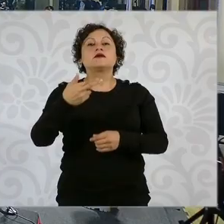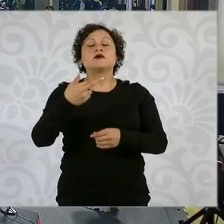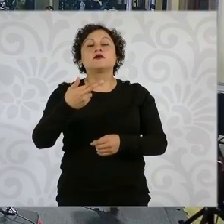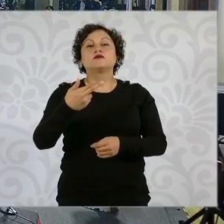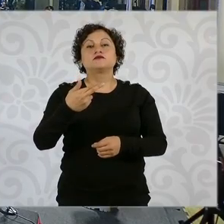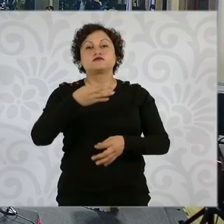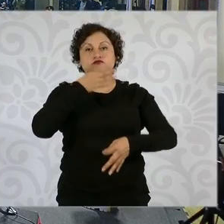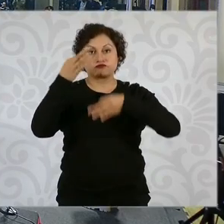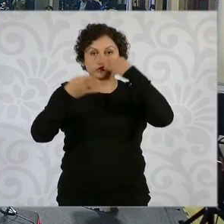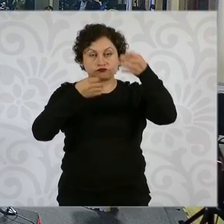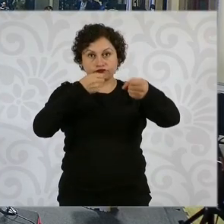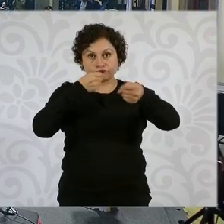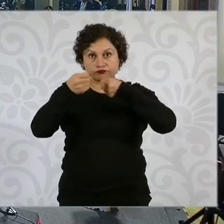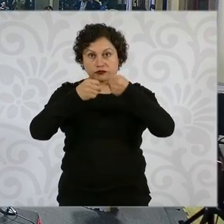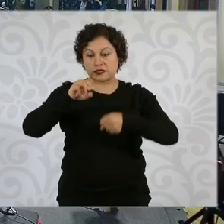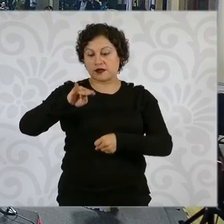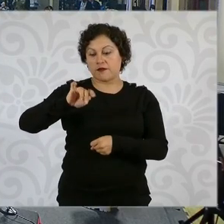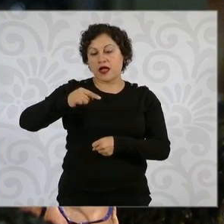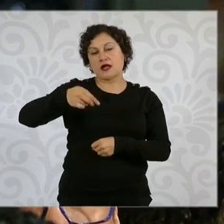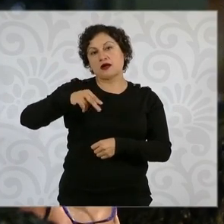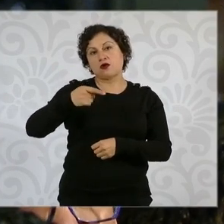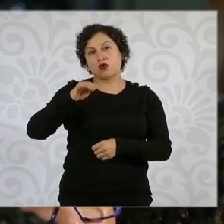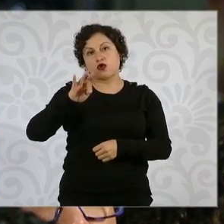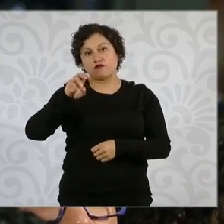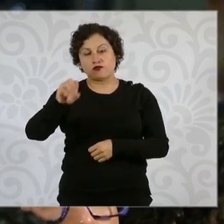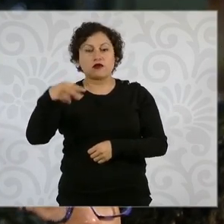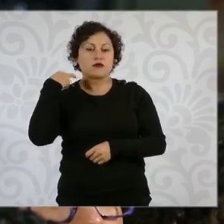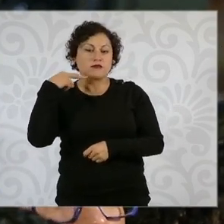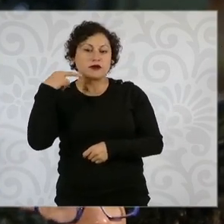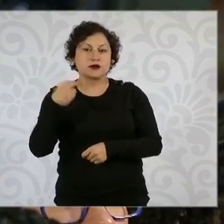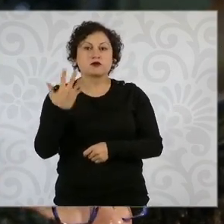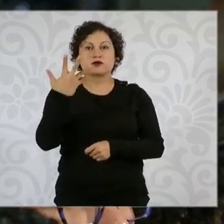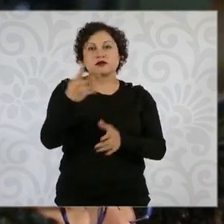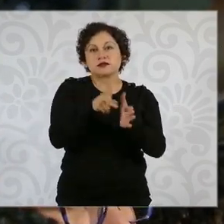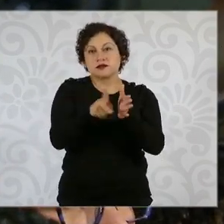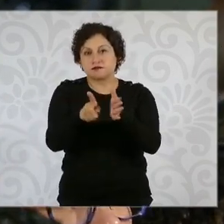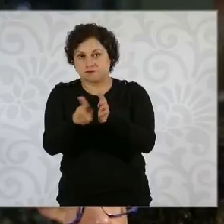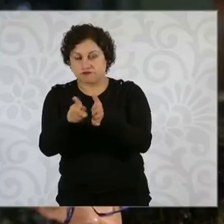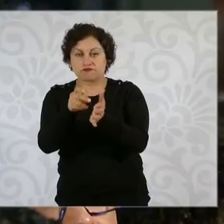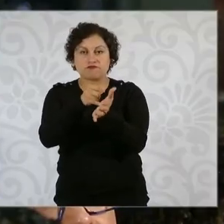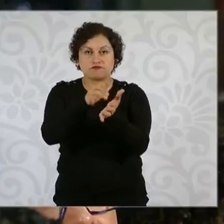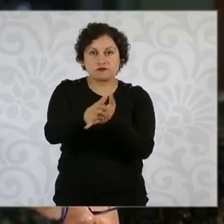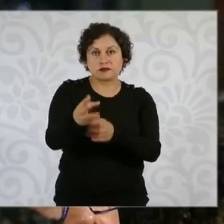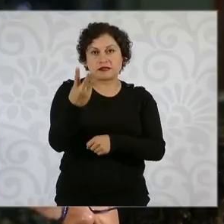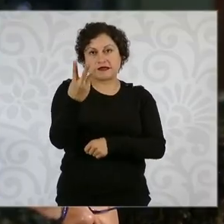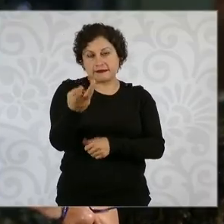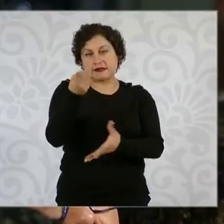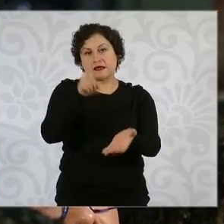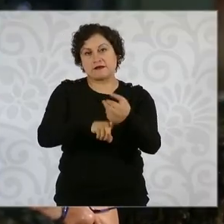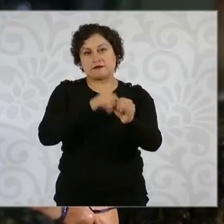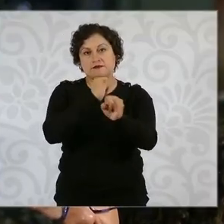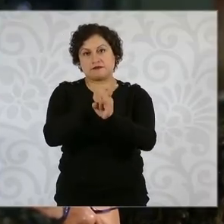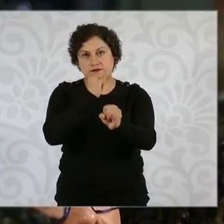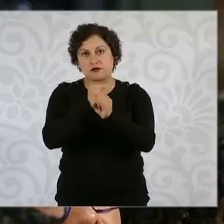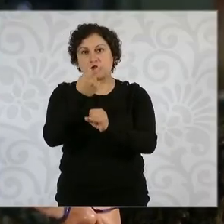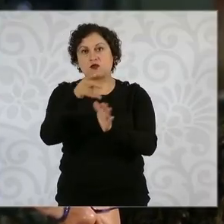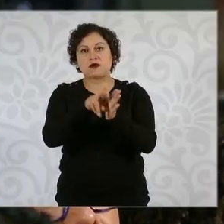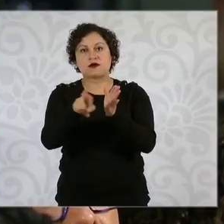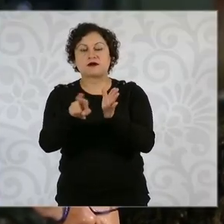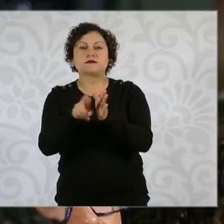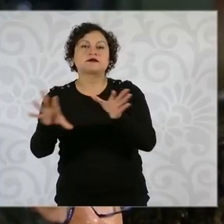Imagen del Golfo de Veracruz, con 5 periódicos impresos, 3 digitales y una revista al que pertenece el Diario del